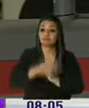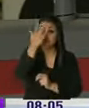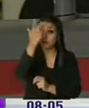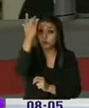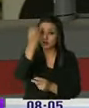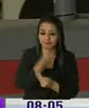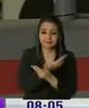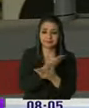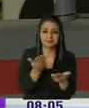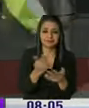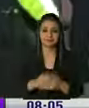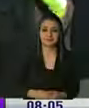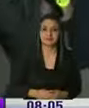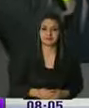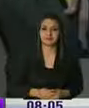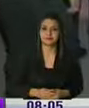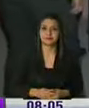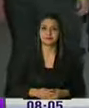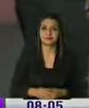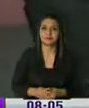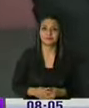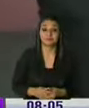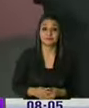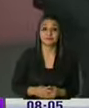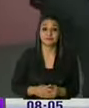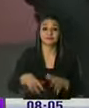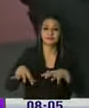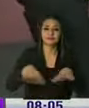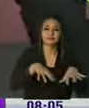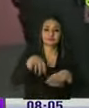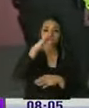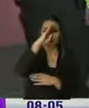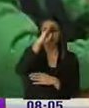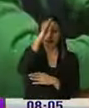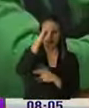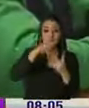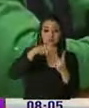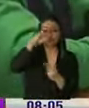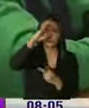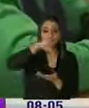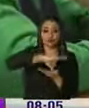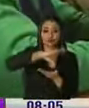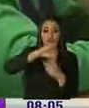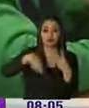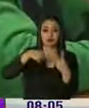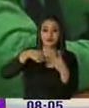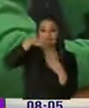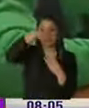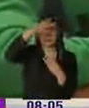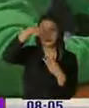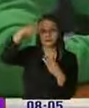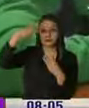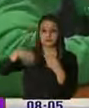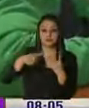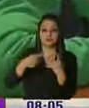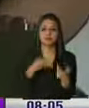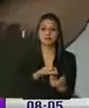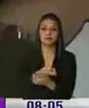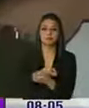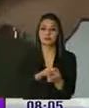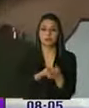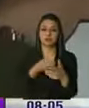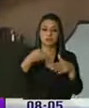Les contamos. Fue un trabajo coordinado entre policía, intendencia, comisaría, migración y bomberos para